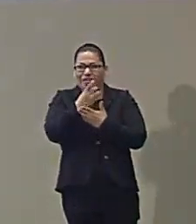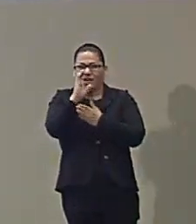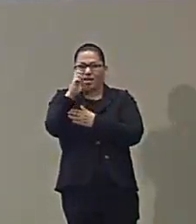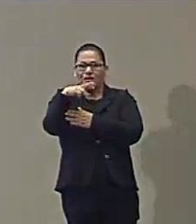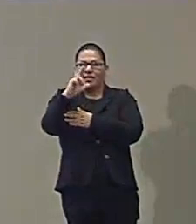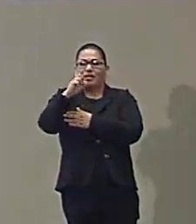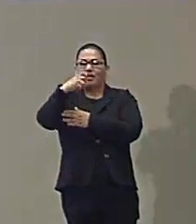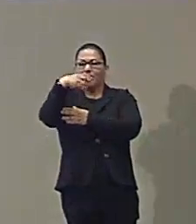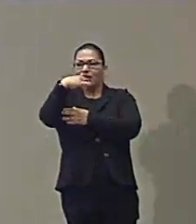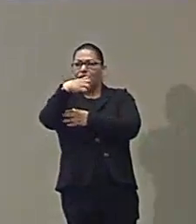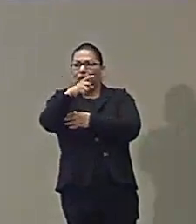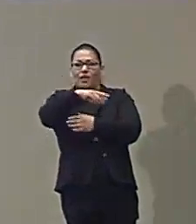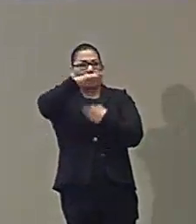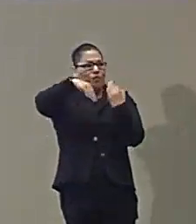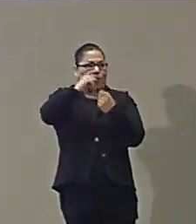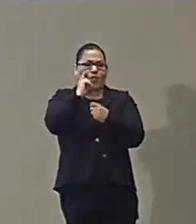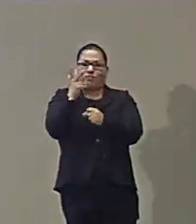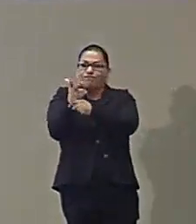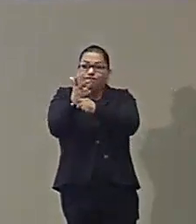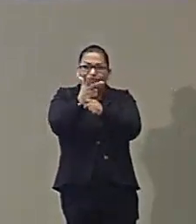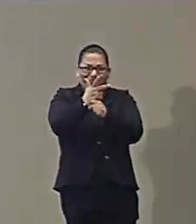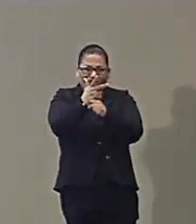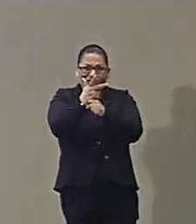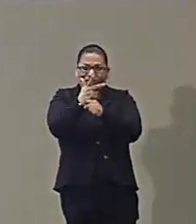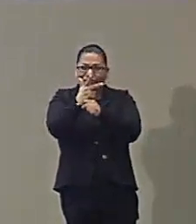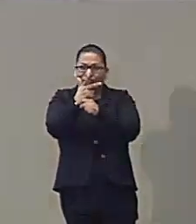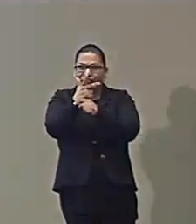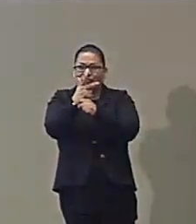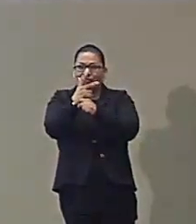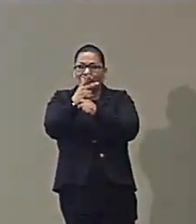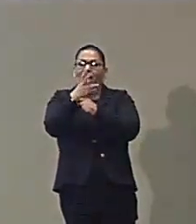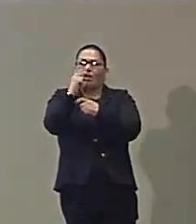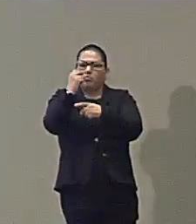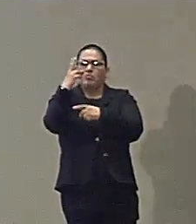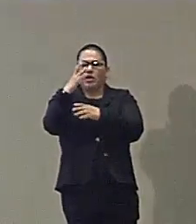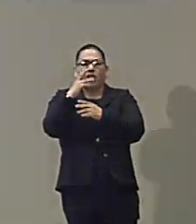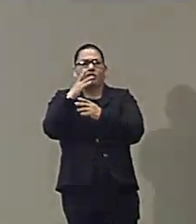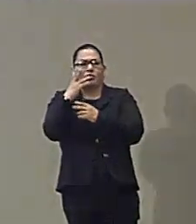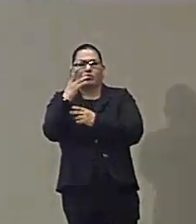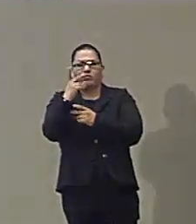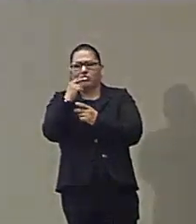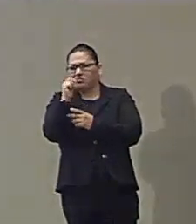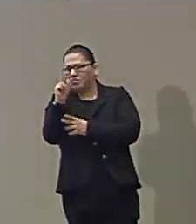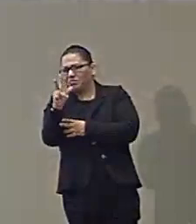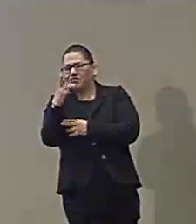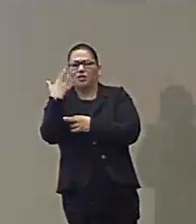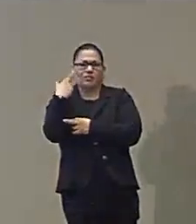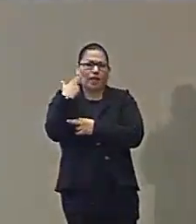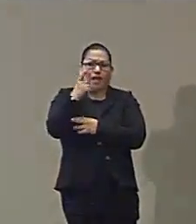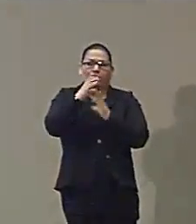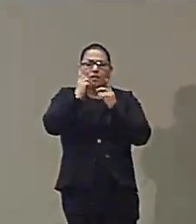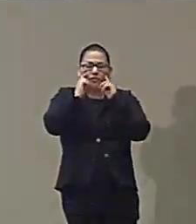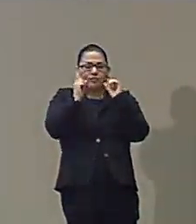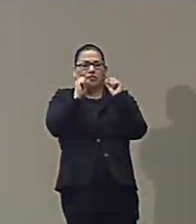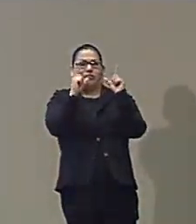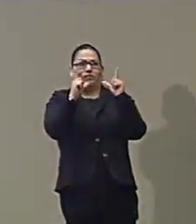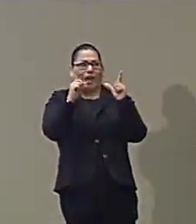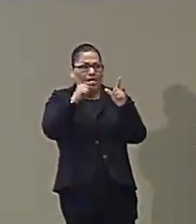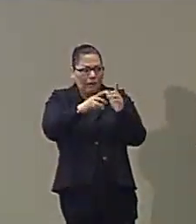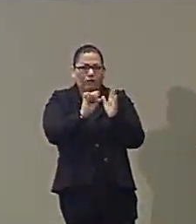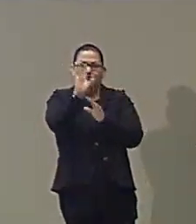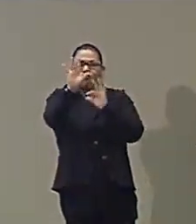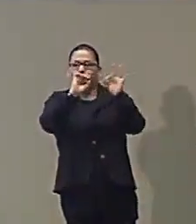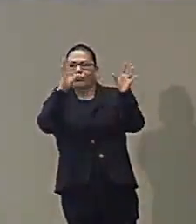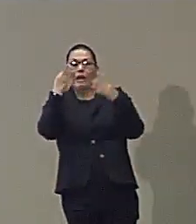vídeos que los hemos visto todos en los medios de comunicación en donde descubrimos y no me van a dejar mentir muchos sitios que no conocemos